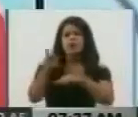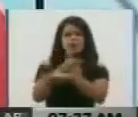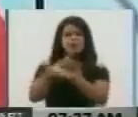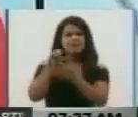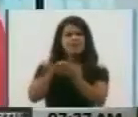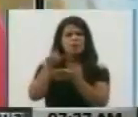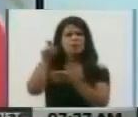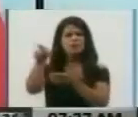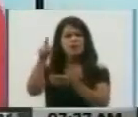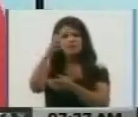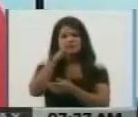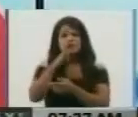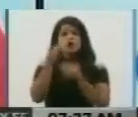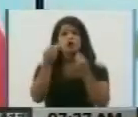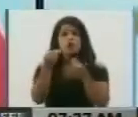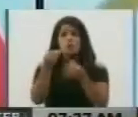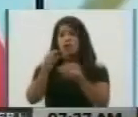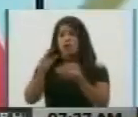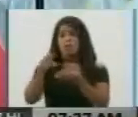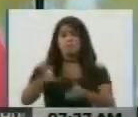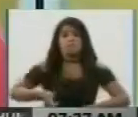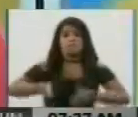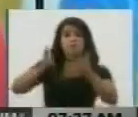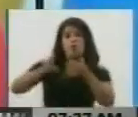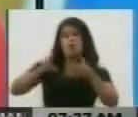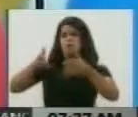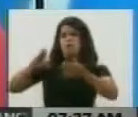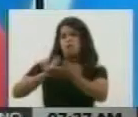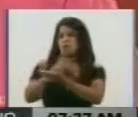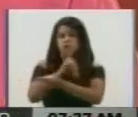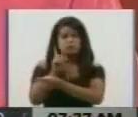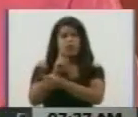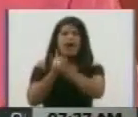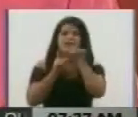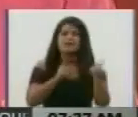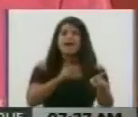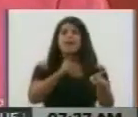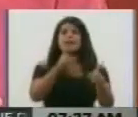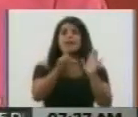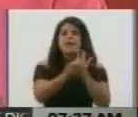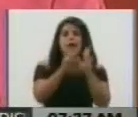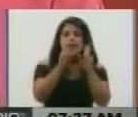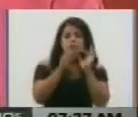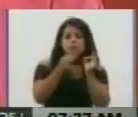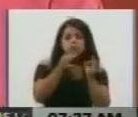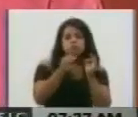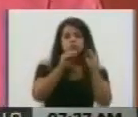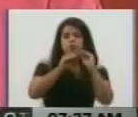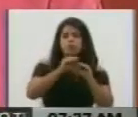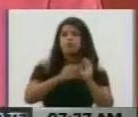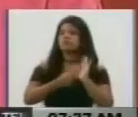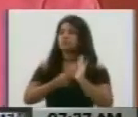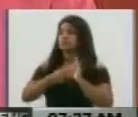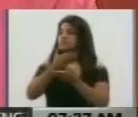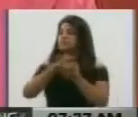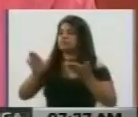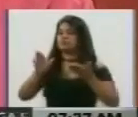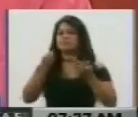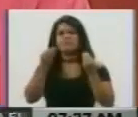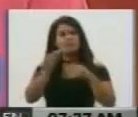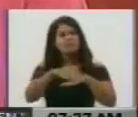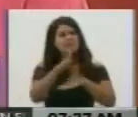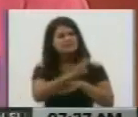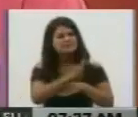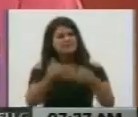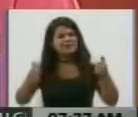fuerte o más consolidado un golpe de Estado a través de la vía judicial, que es la que aplican en Brasil. Mira, digamos que la burguesía, las